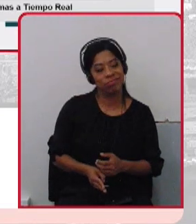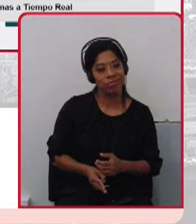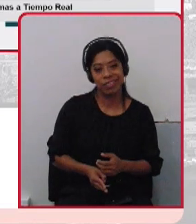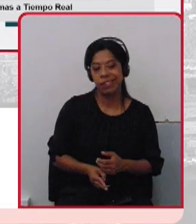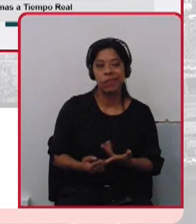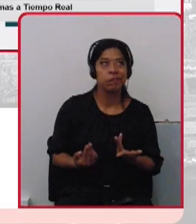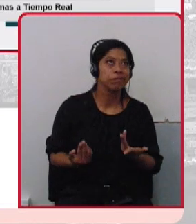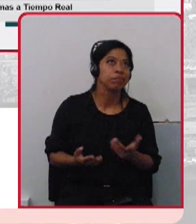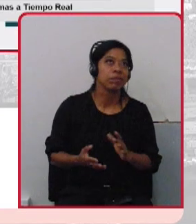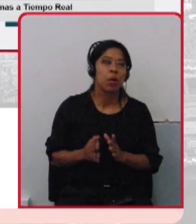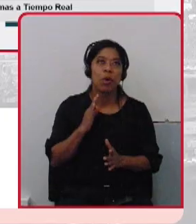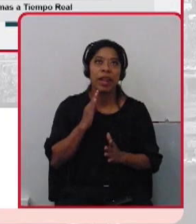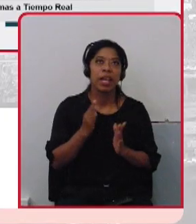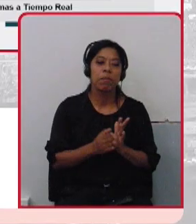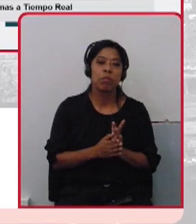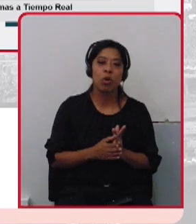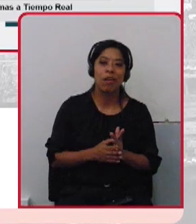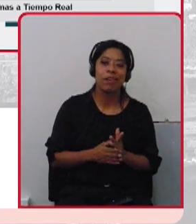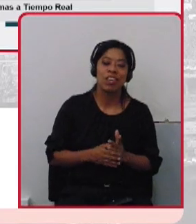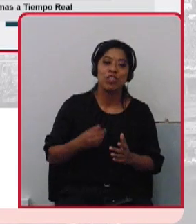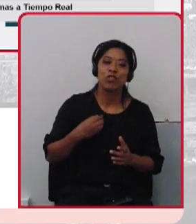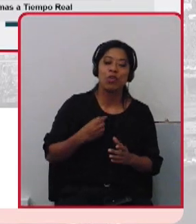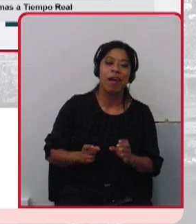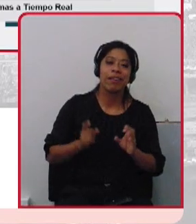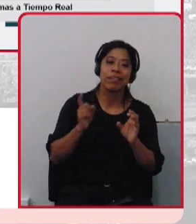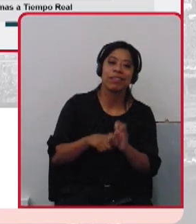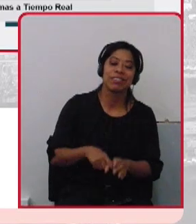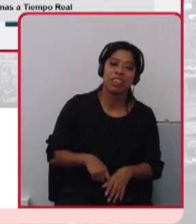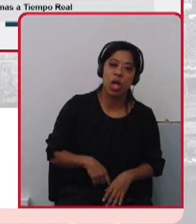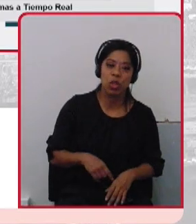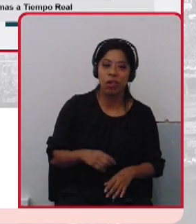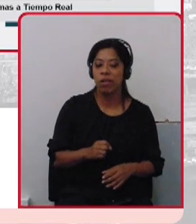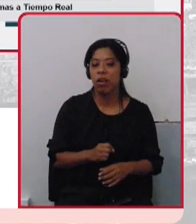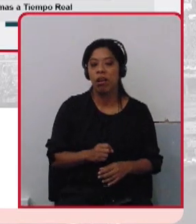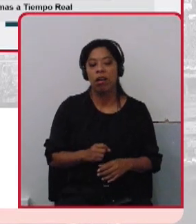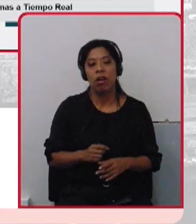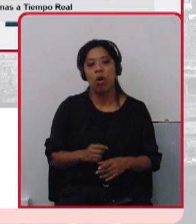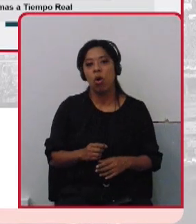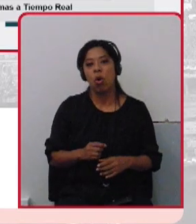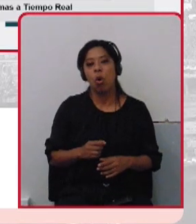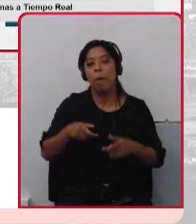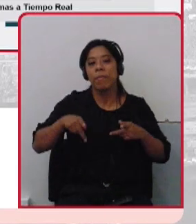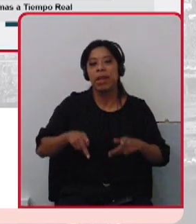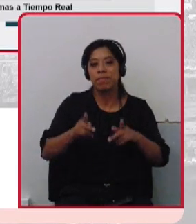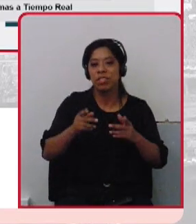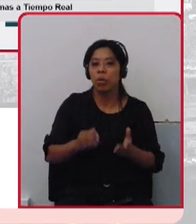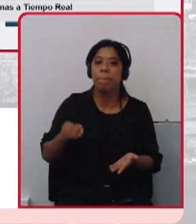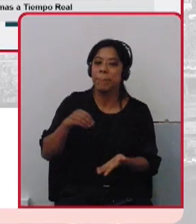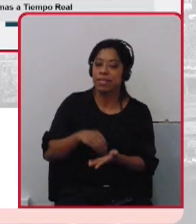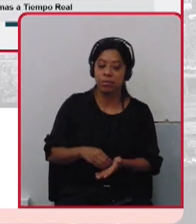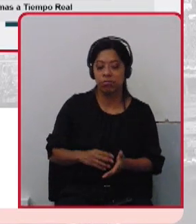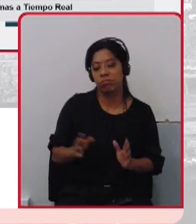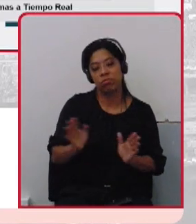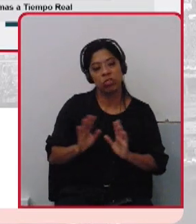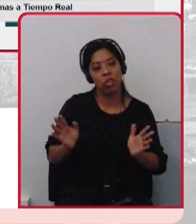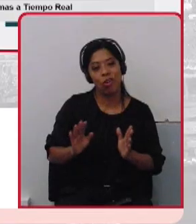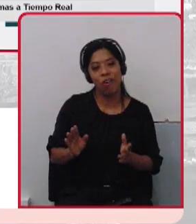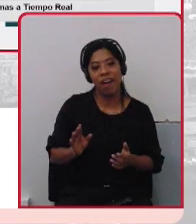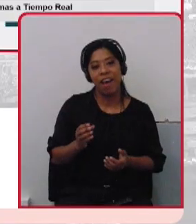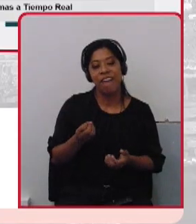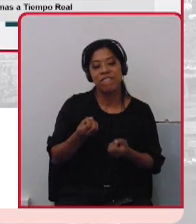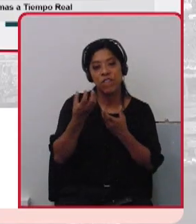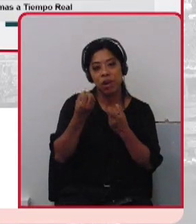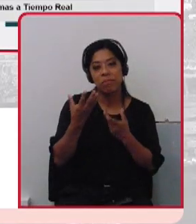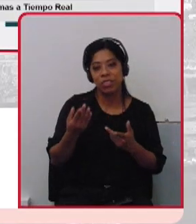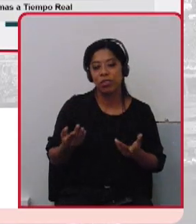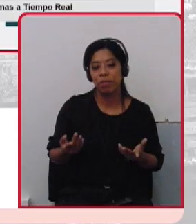que tener un registro en SAP o que tiene que tener una autorización extra. Solo, claro, tenemos que tener una base de datos para